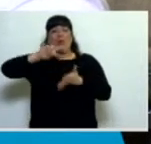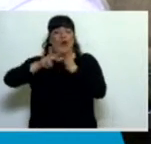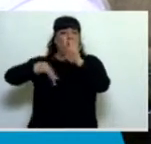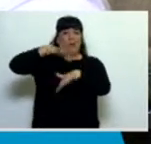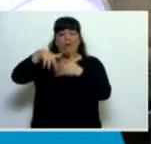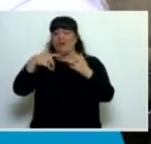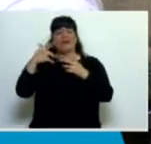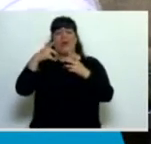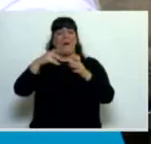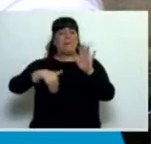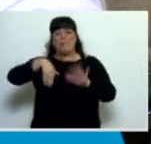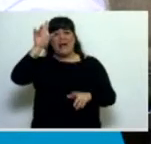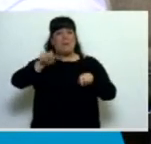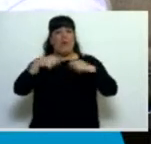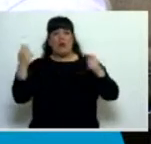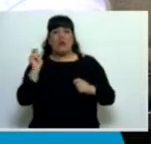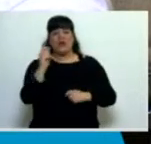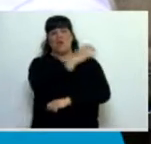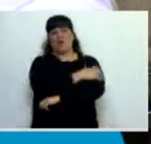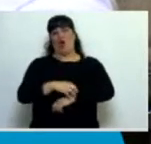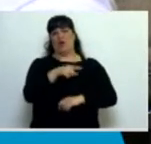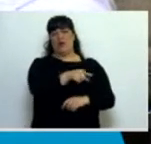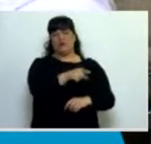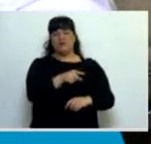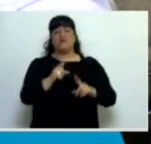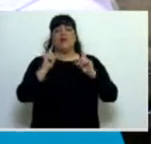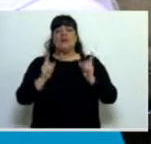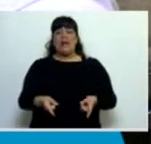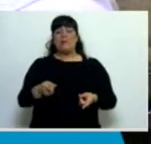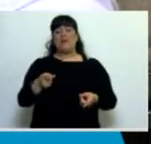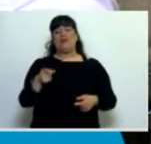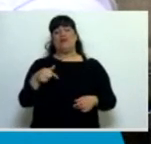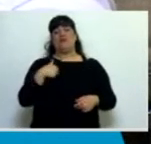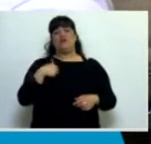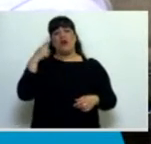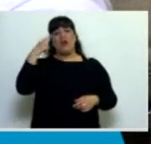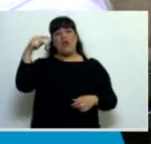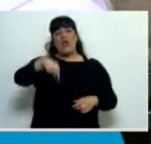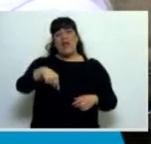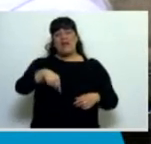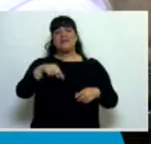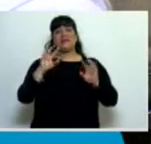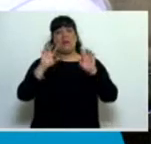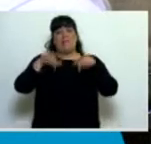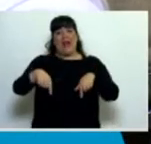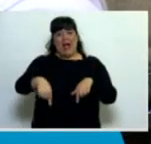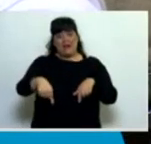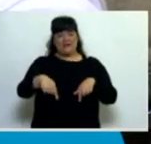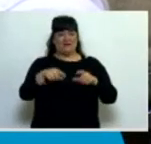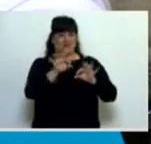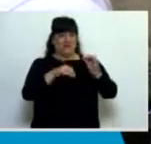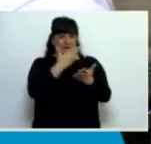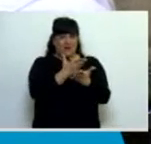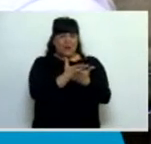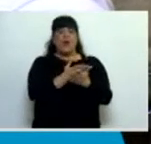tipo de procesos. Más allá de esto, yo creo que esta es una iniciativa que va en el sentido de